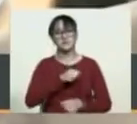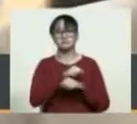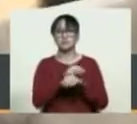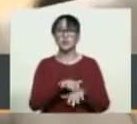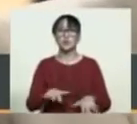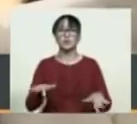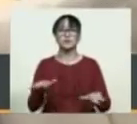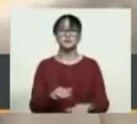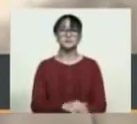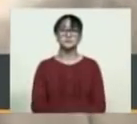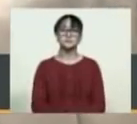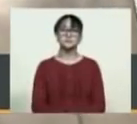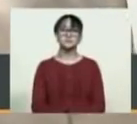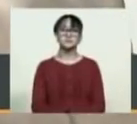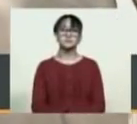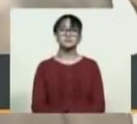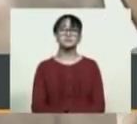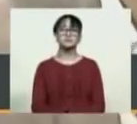discapacidad.